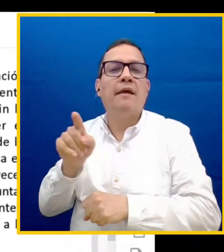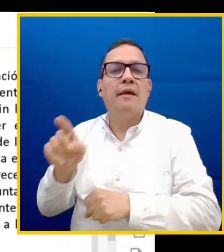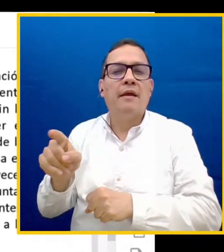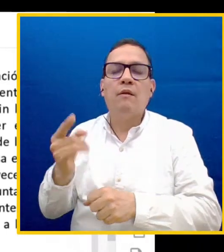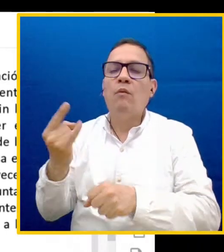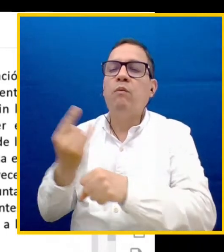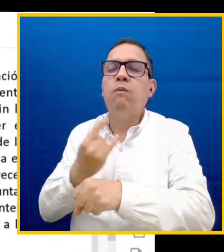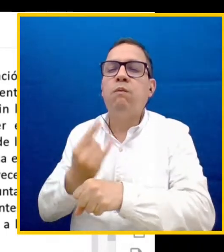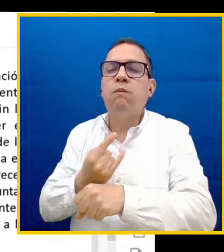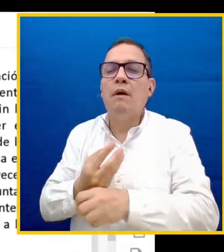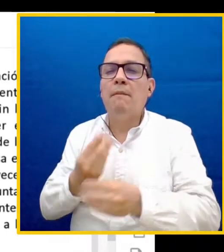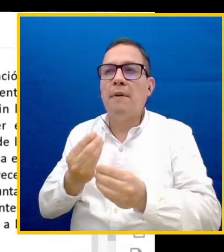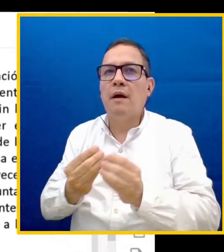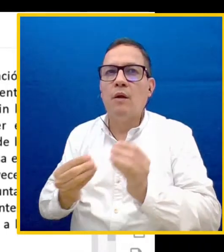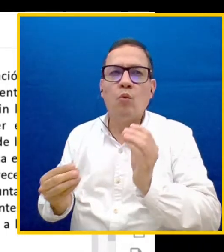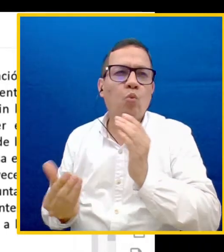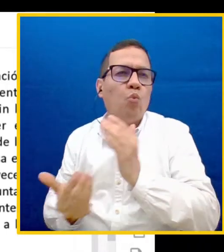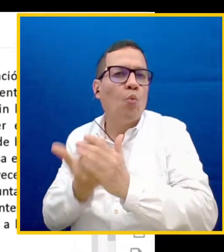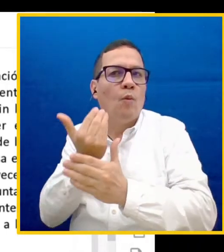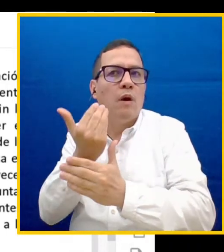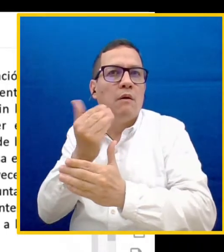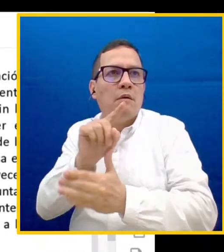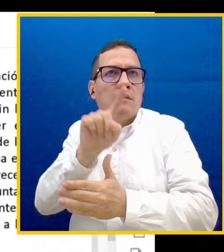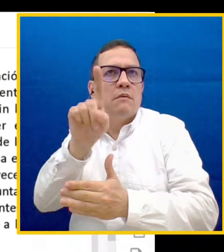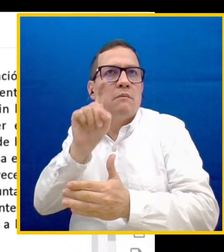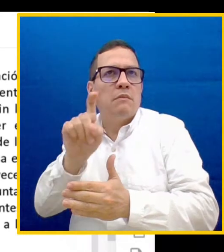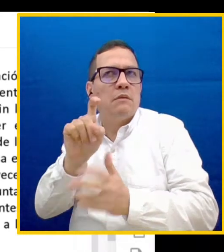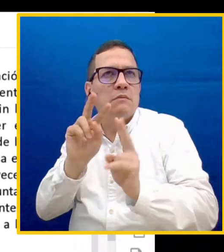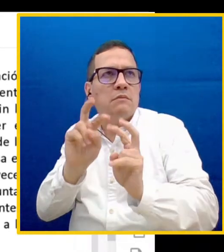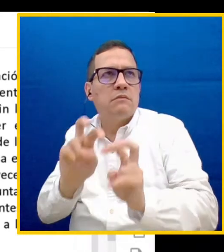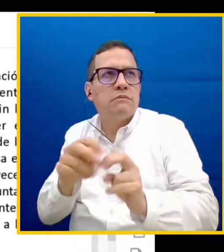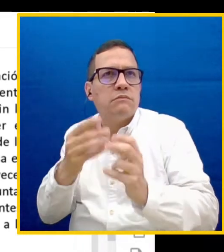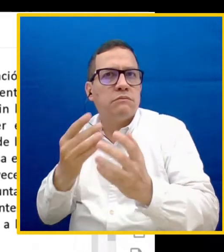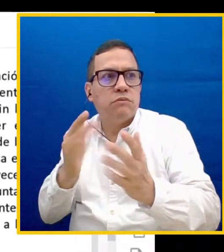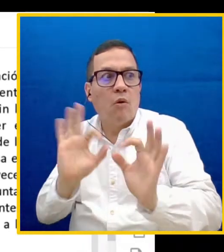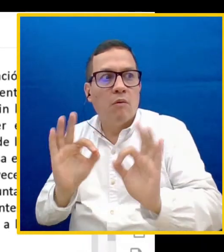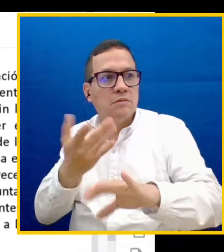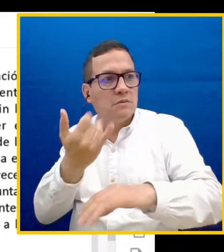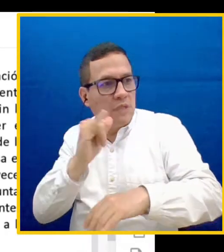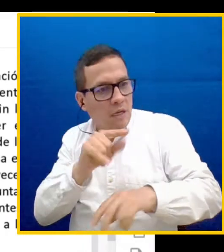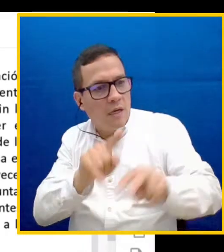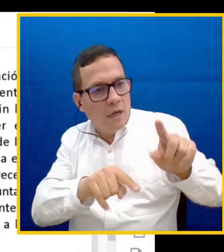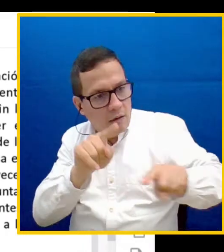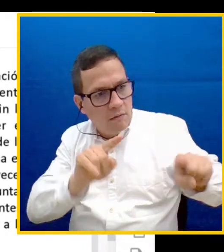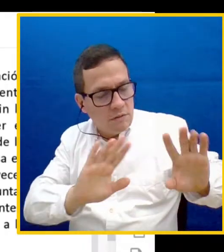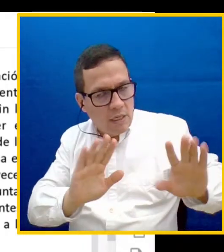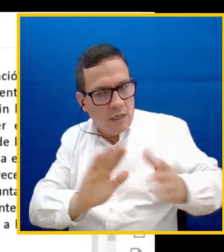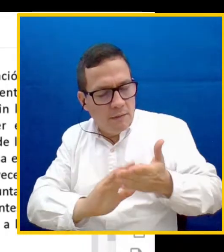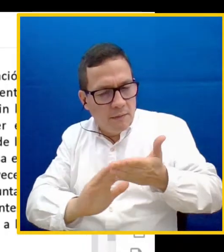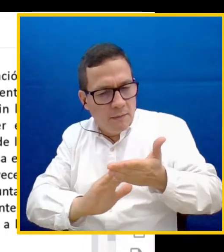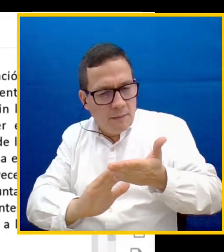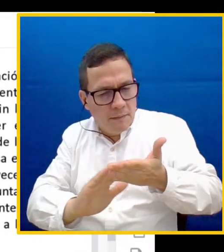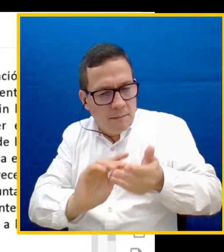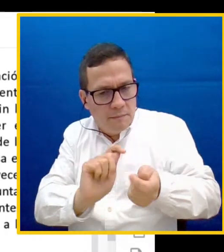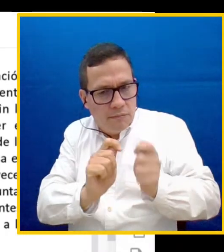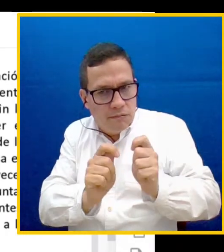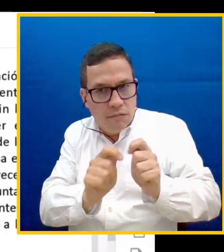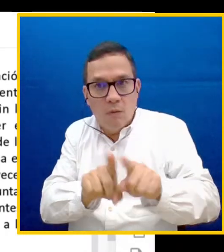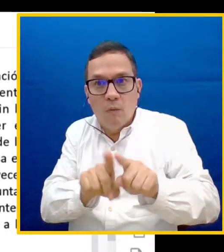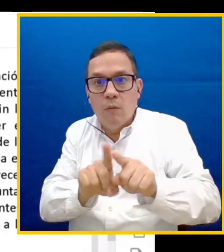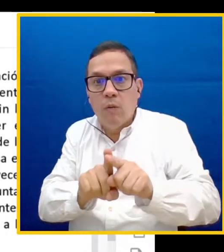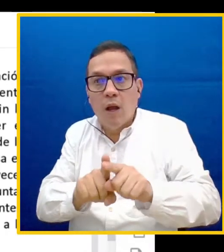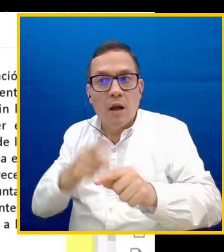emplea para elaborar nuevas preguntas de investigación o para refinar las existentes, por lo que no necesariamente apuntan a